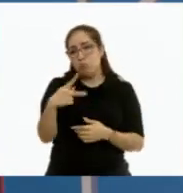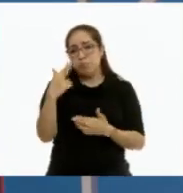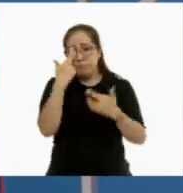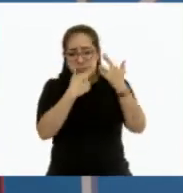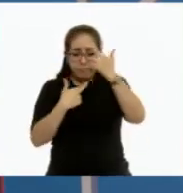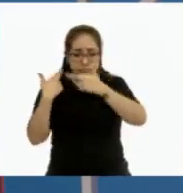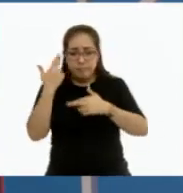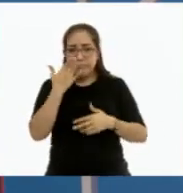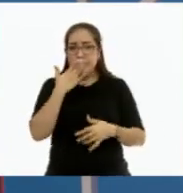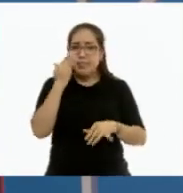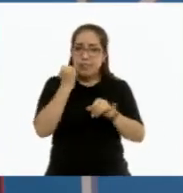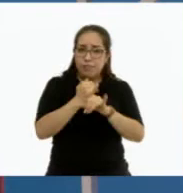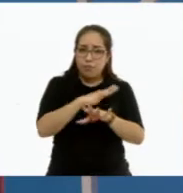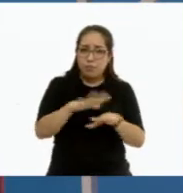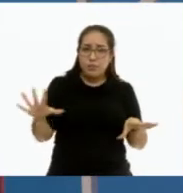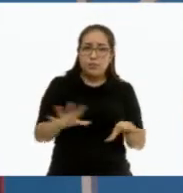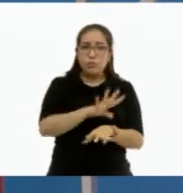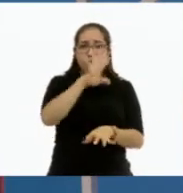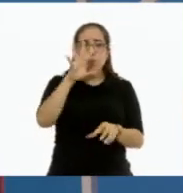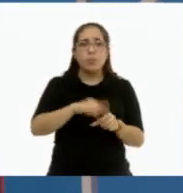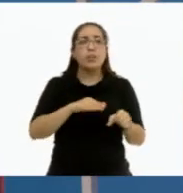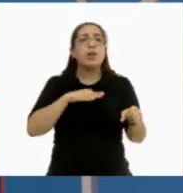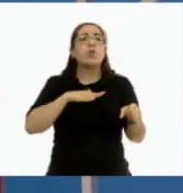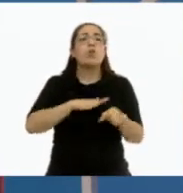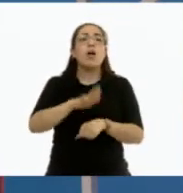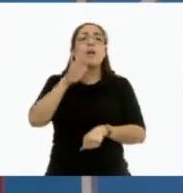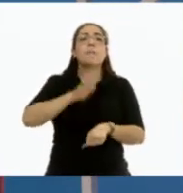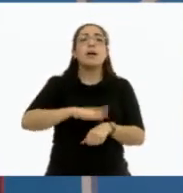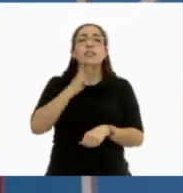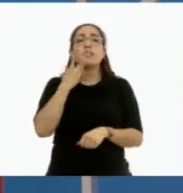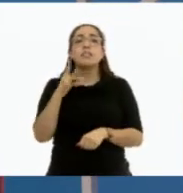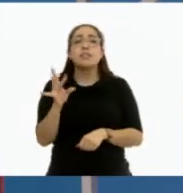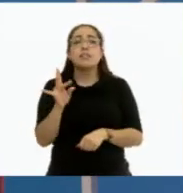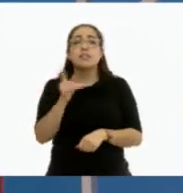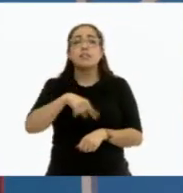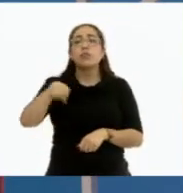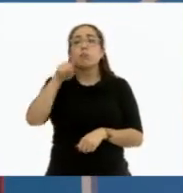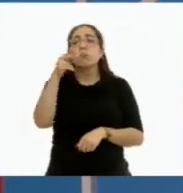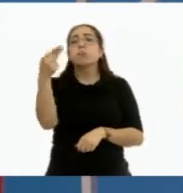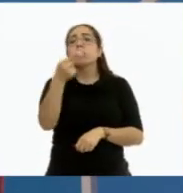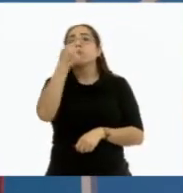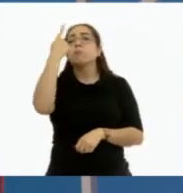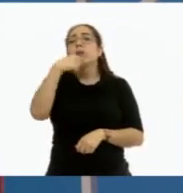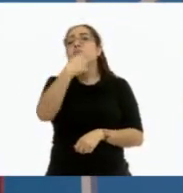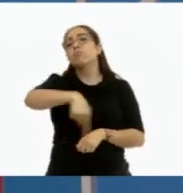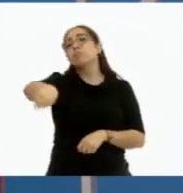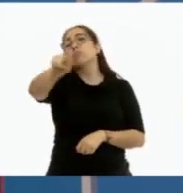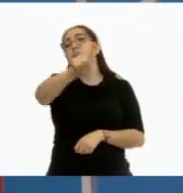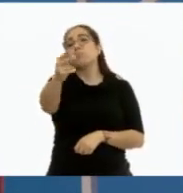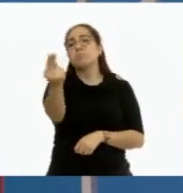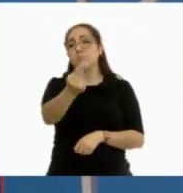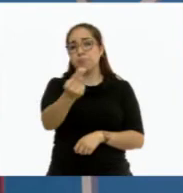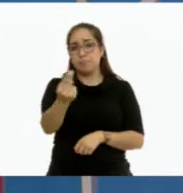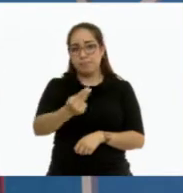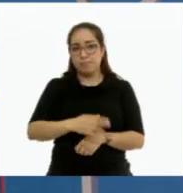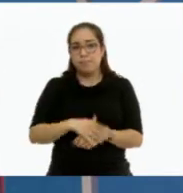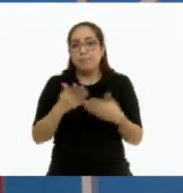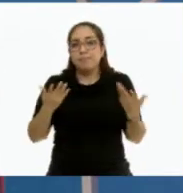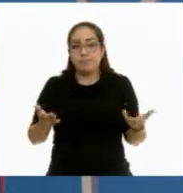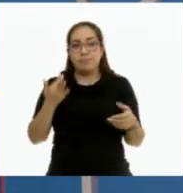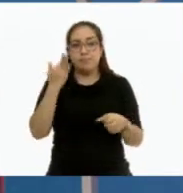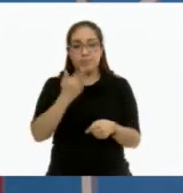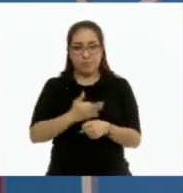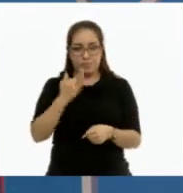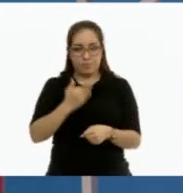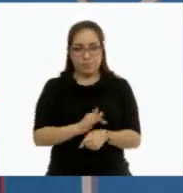revisen cuál de ellos les resulta más sencillo de elaborar, es más práctico, más funcional para ustedes. Entonces vamos a entrar